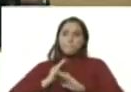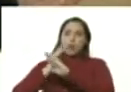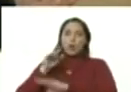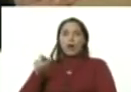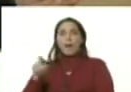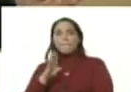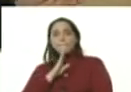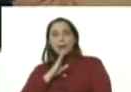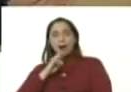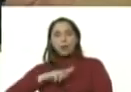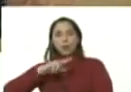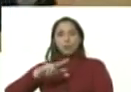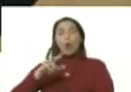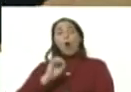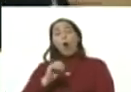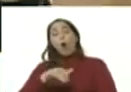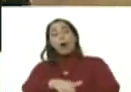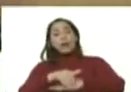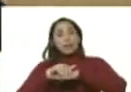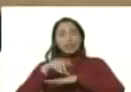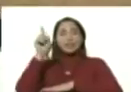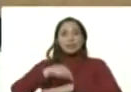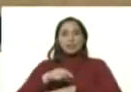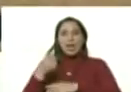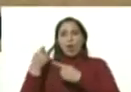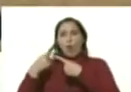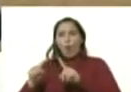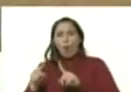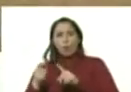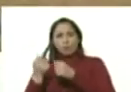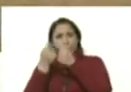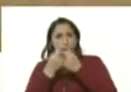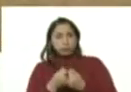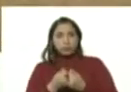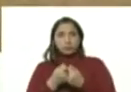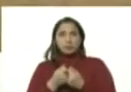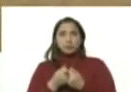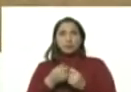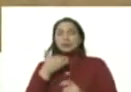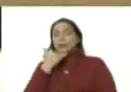o en el Banco de Inglaterra, que hay otra cantidad, o en el Citibank, y alrededor de